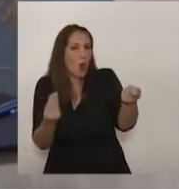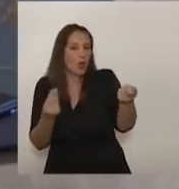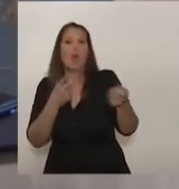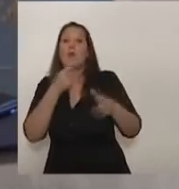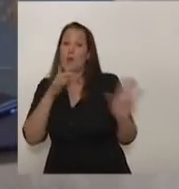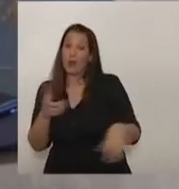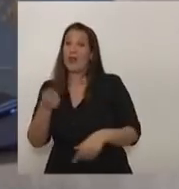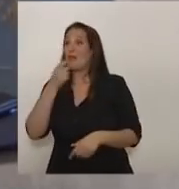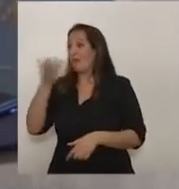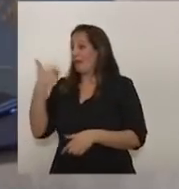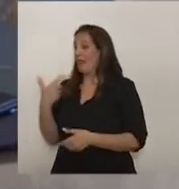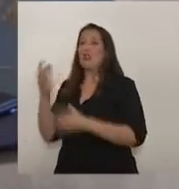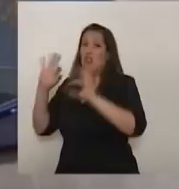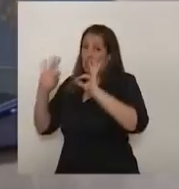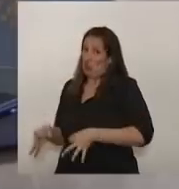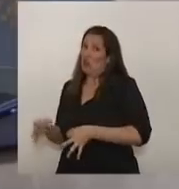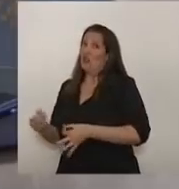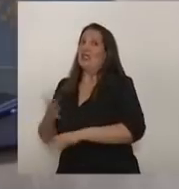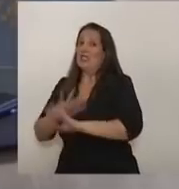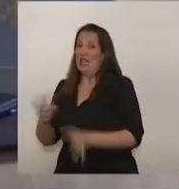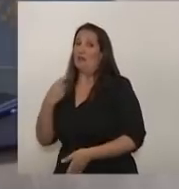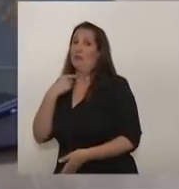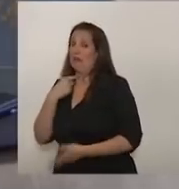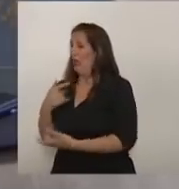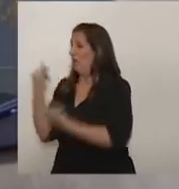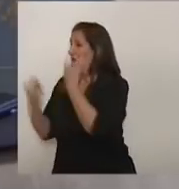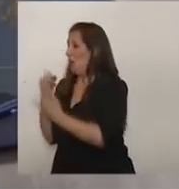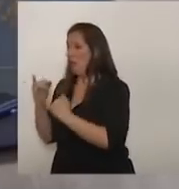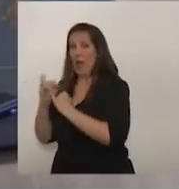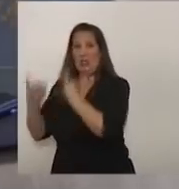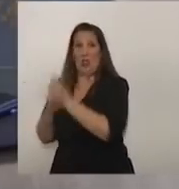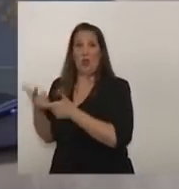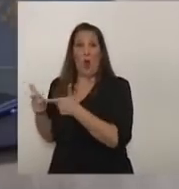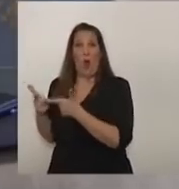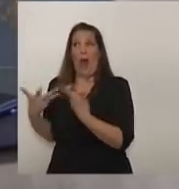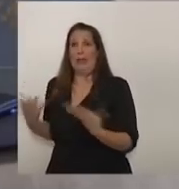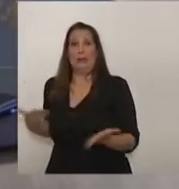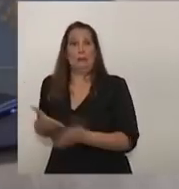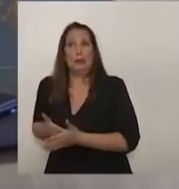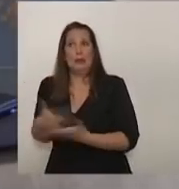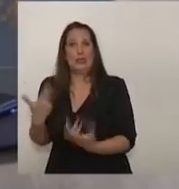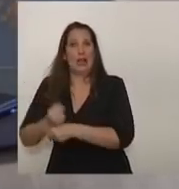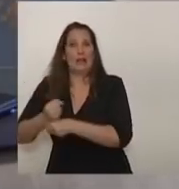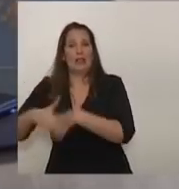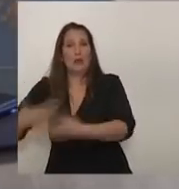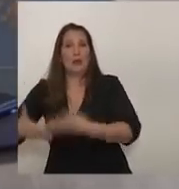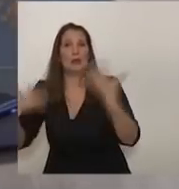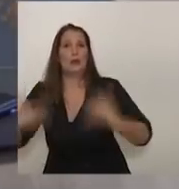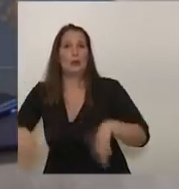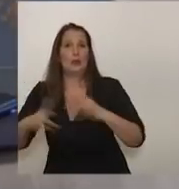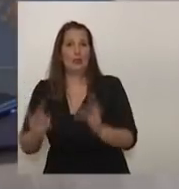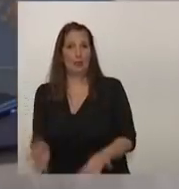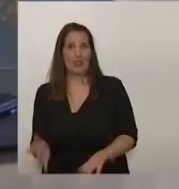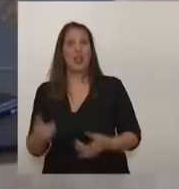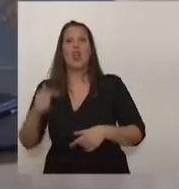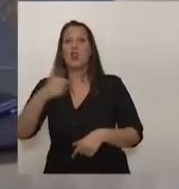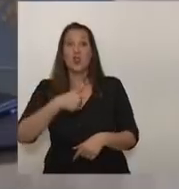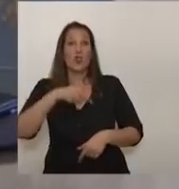información entorpece y retrasa las soluciones. Y jamás haría algo para entorpecer el trabajo del gobierno entrante.